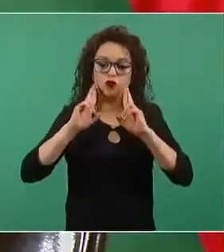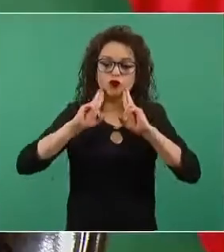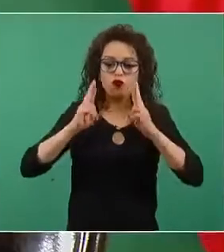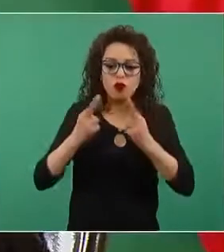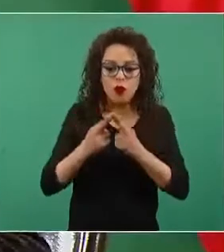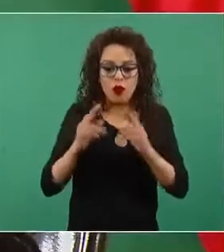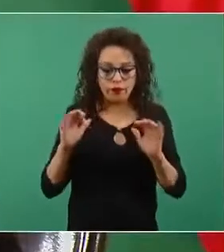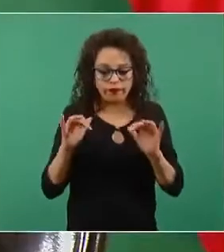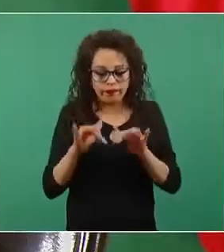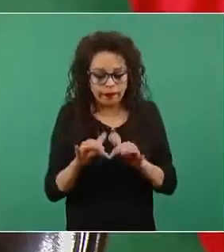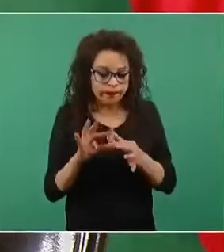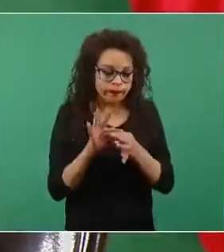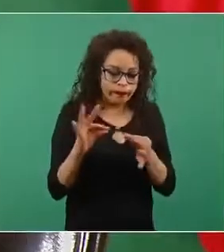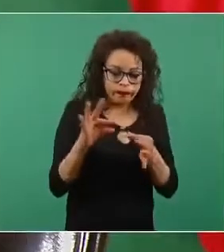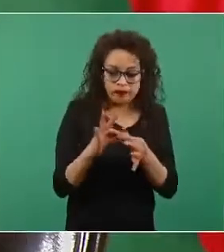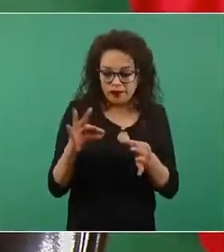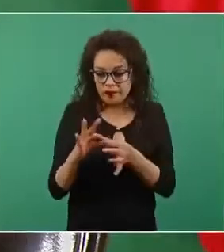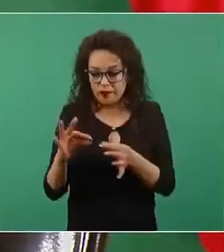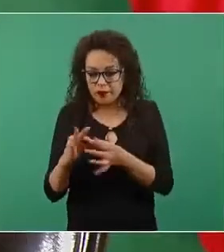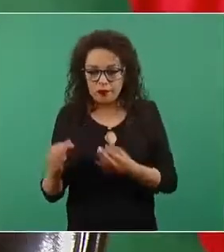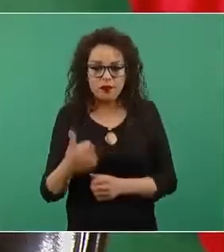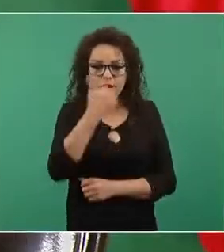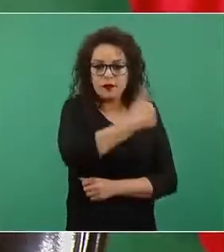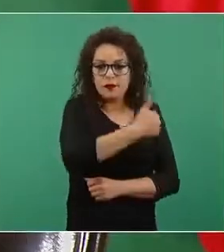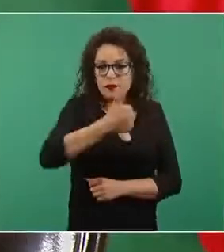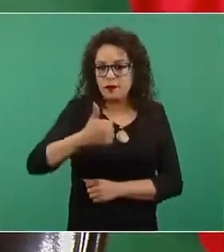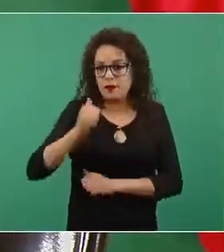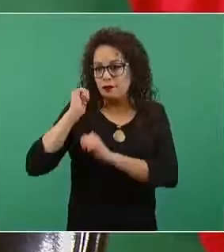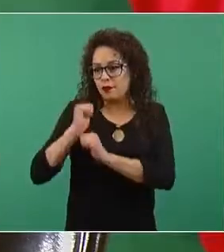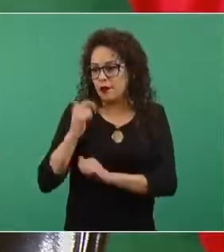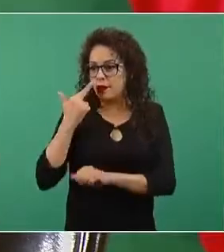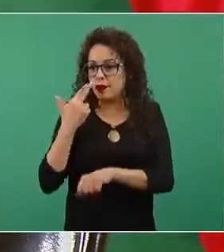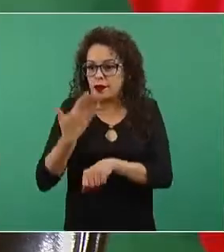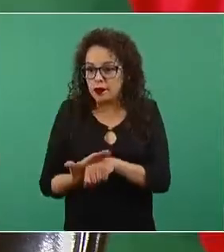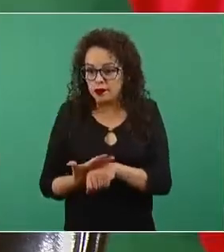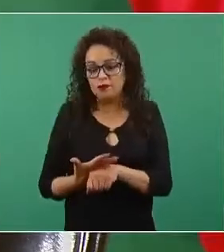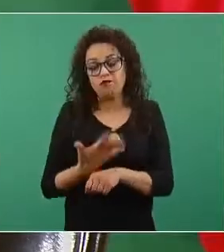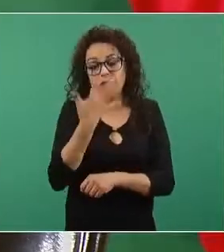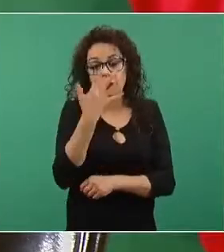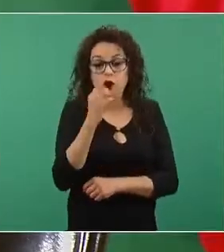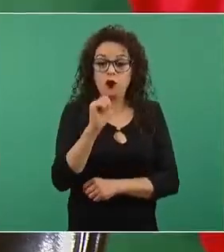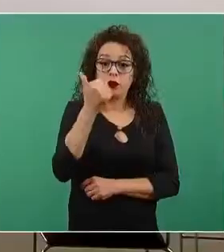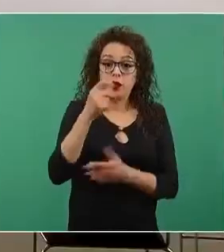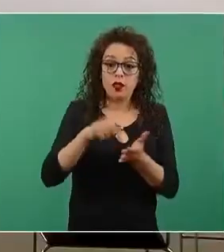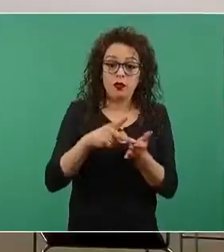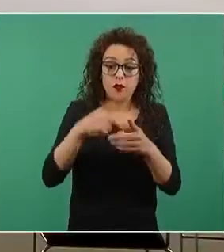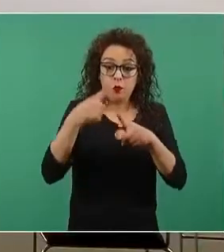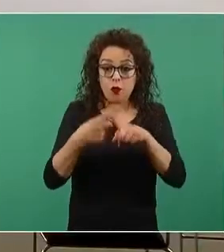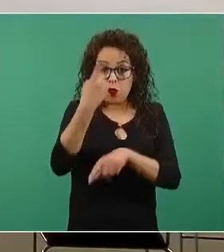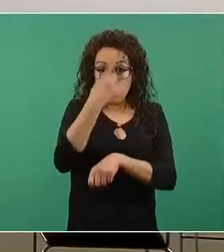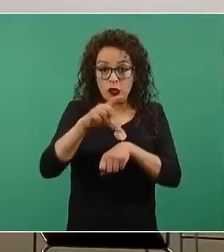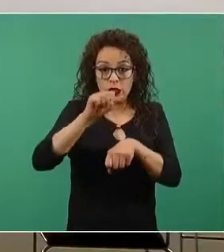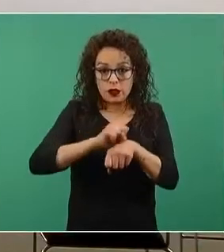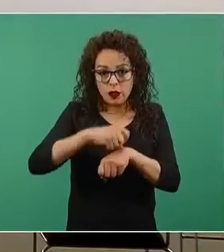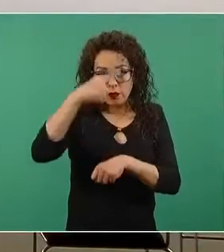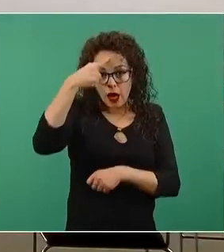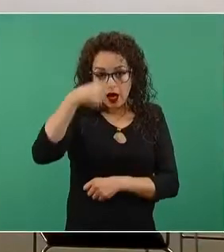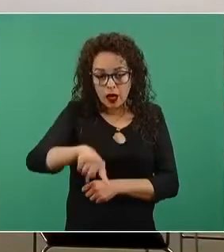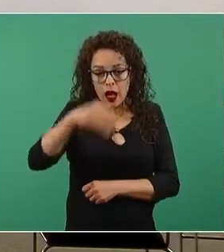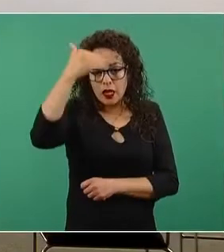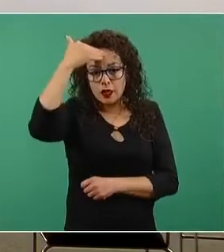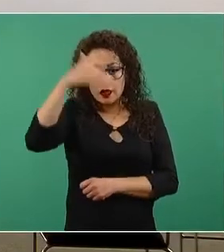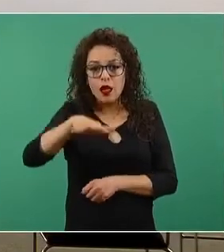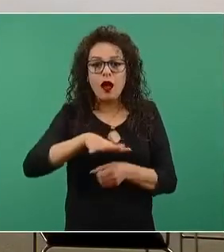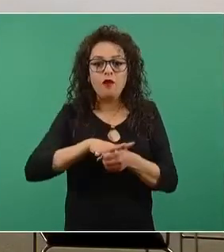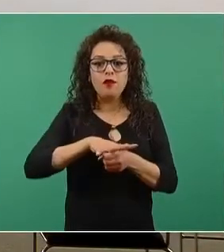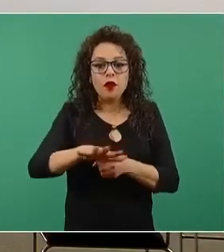concentramos desde el componente que nos toca 5 o 6 veces a la semana para poder ir definiendo cuáles son las acciones que